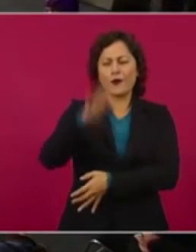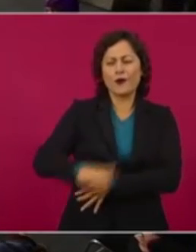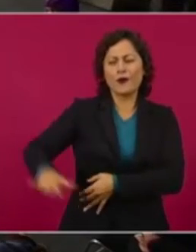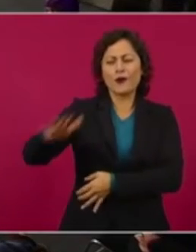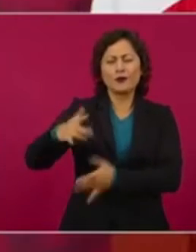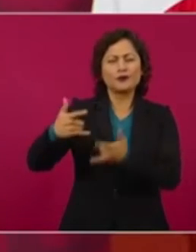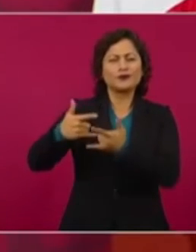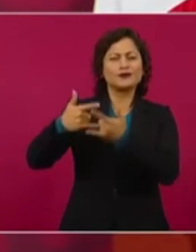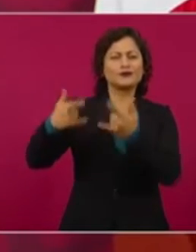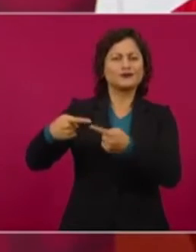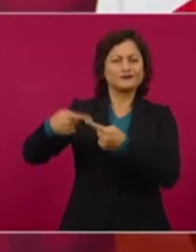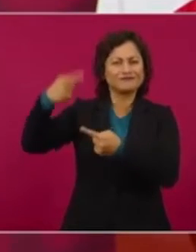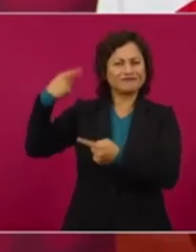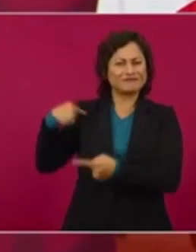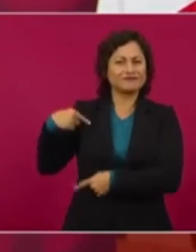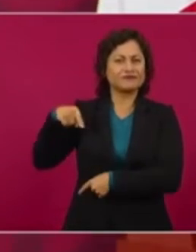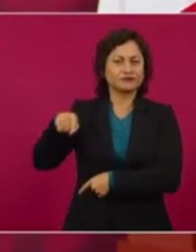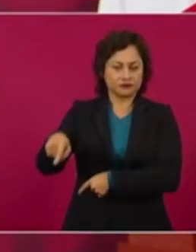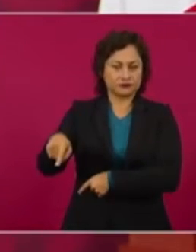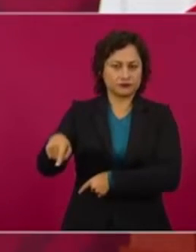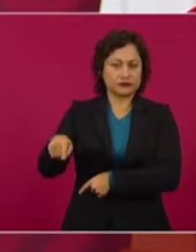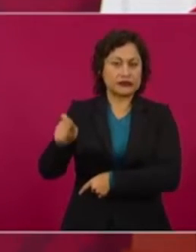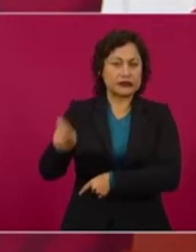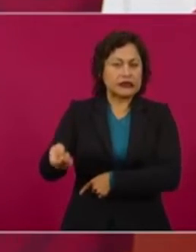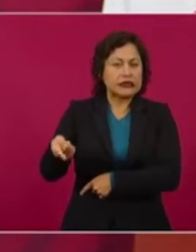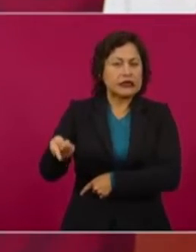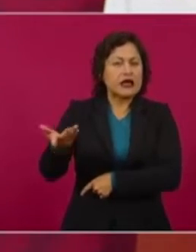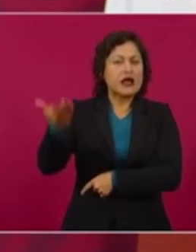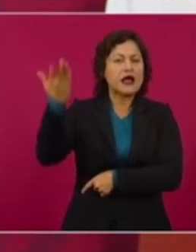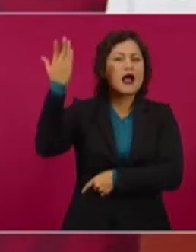refinería se hizo en sociedad